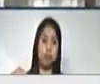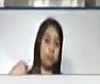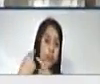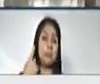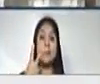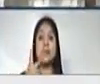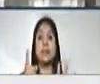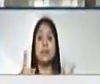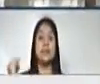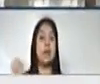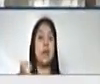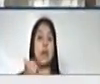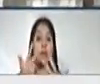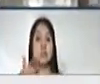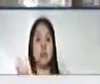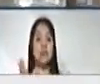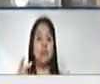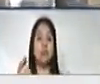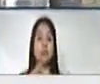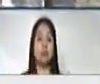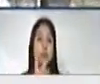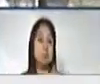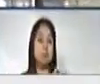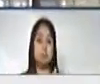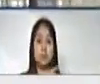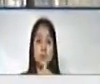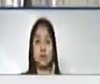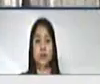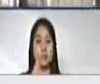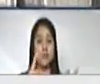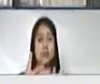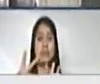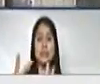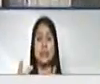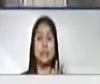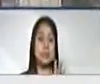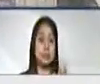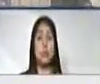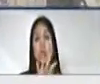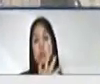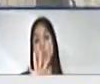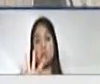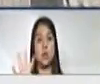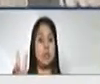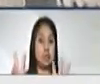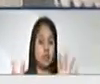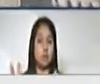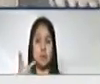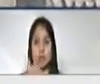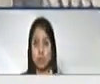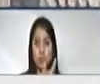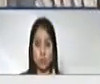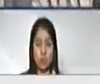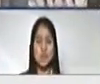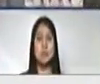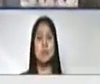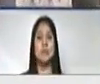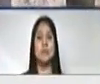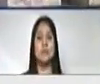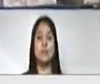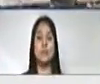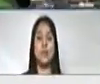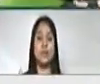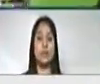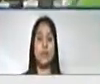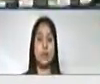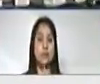factura, pues prácticamente de la factura que nos está cobrando ya la Semana Santa. Tras toda esta situación, la recomendación sigue